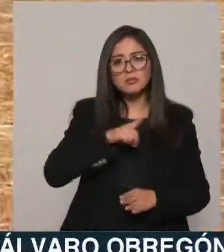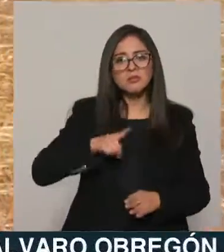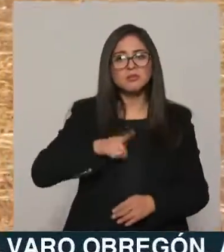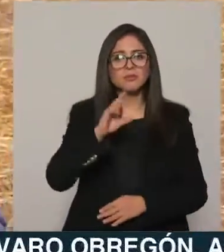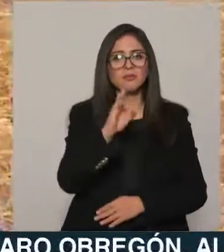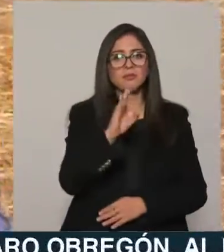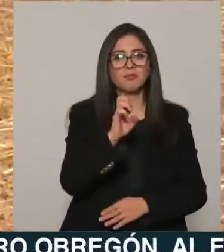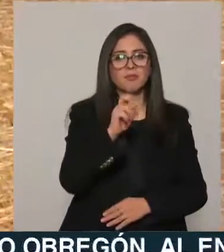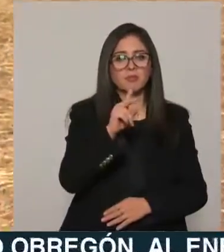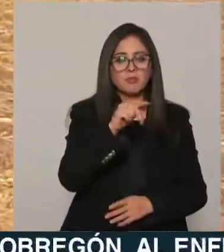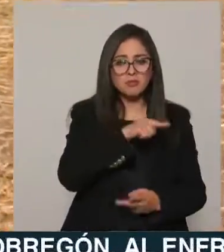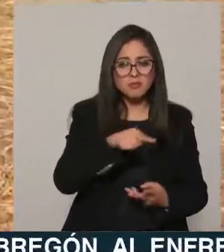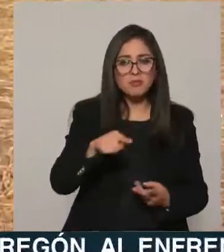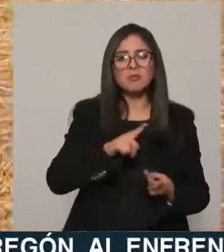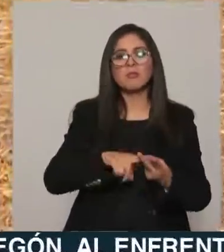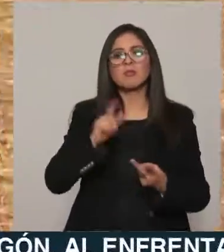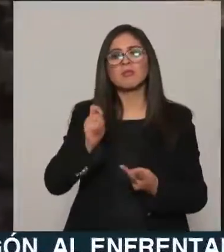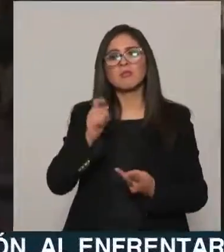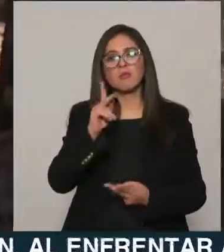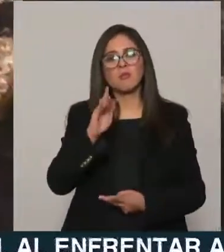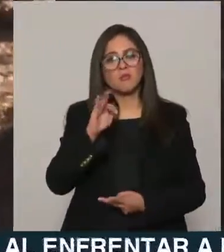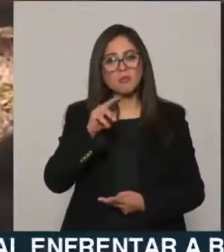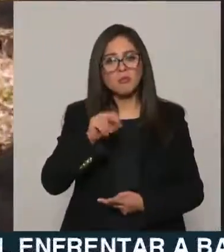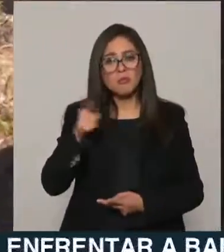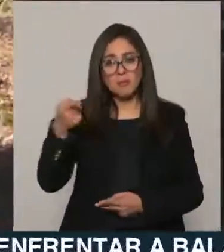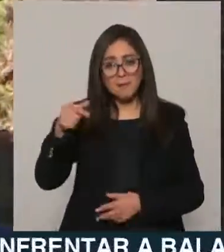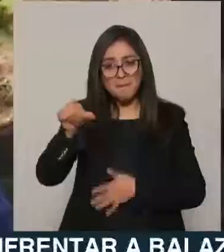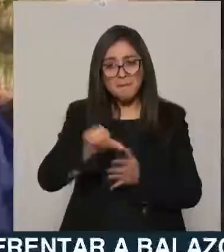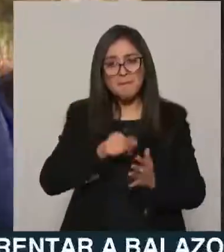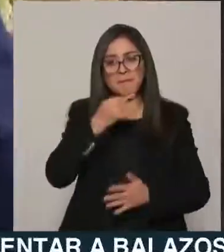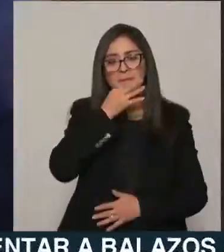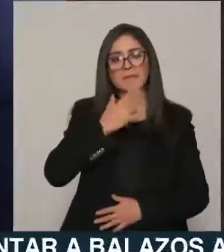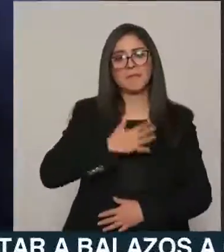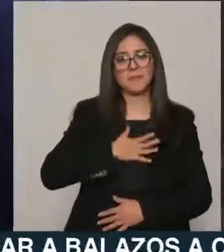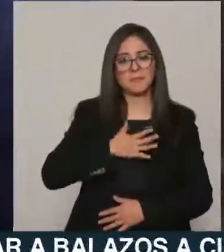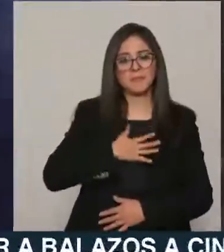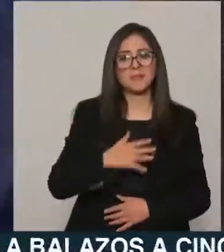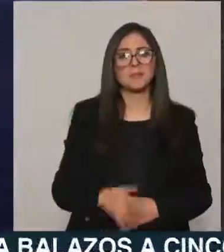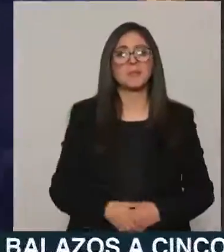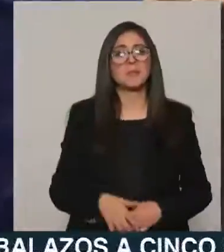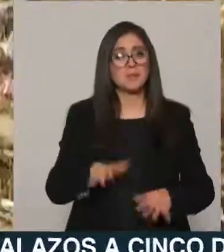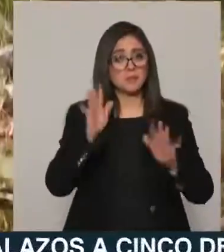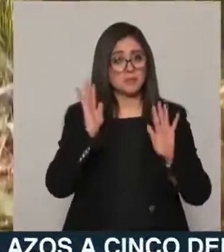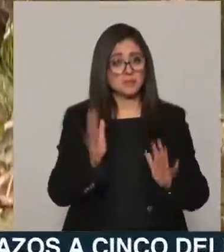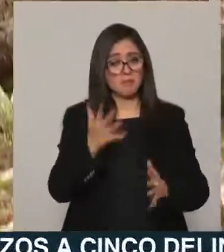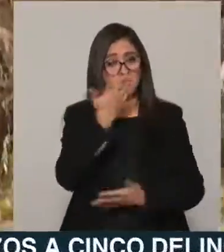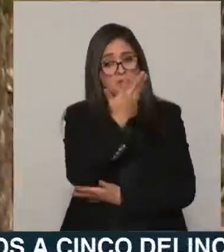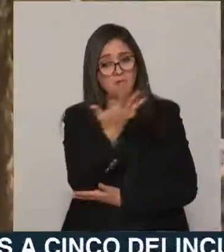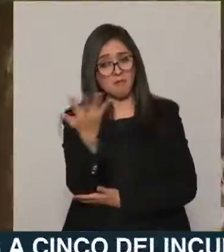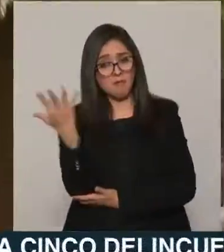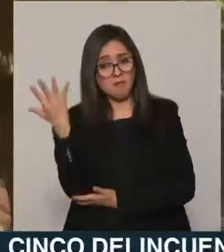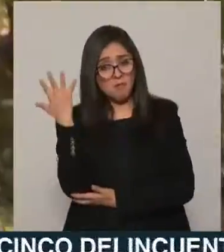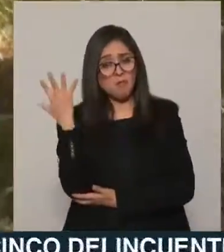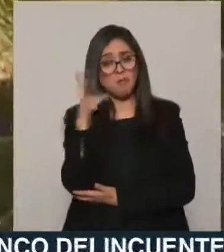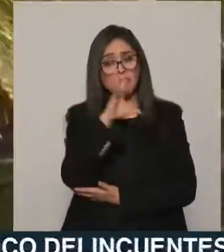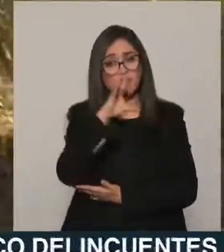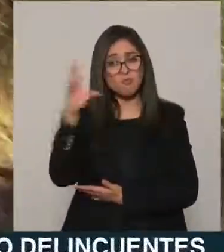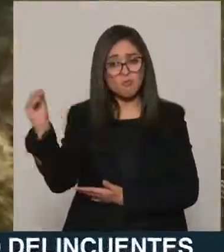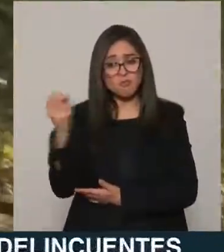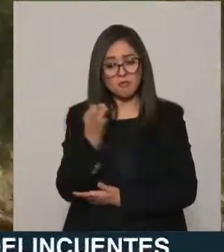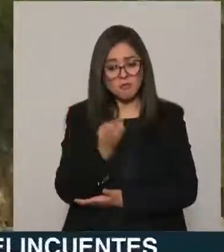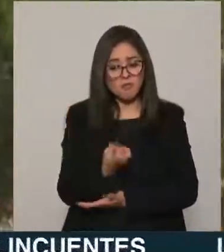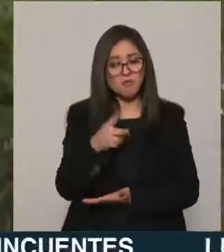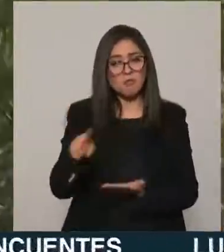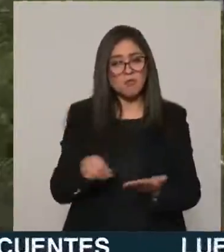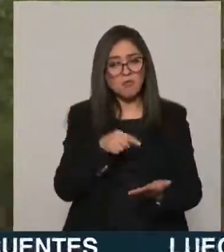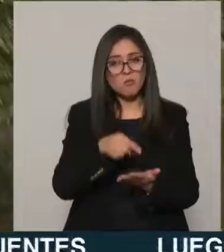fumigar en los meses que nos vayan indicando. Elizabeth explica que una vez que el árbol se va, deja un espacio. Eso les permite